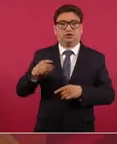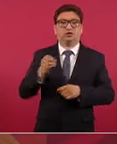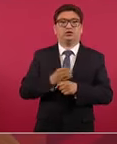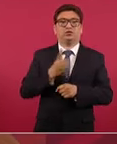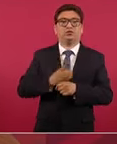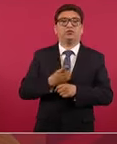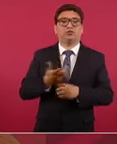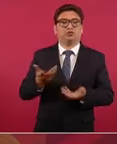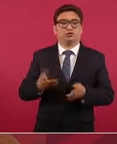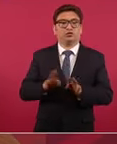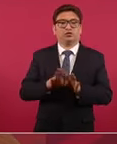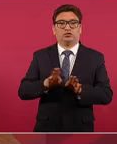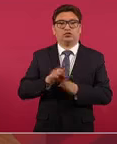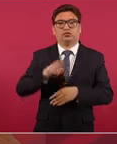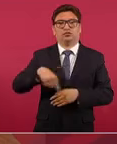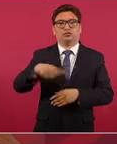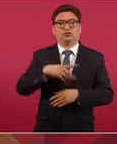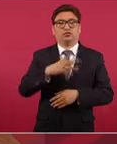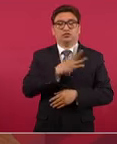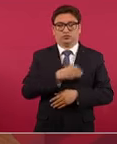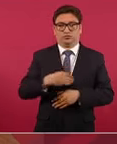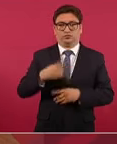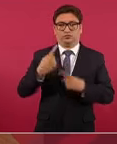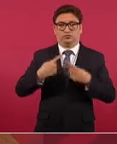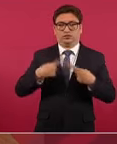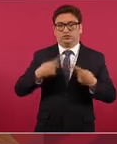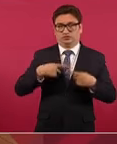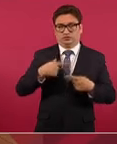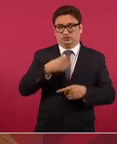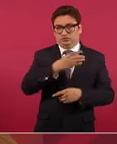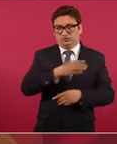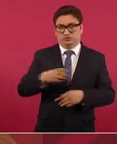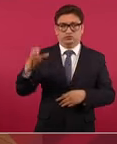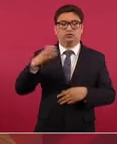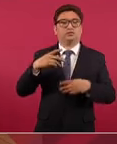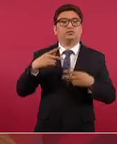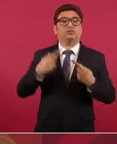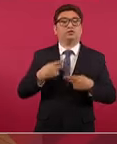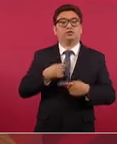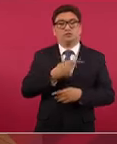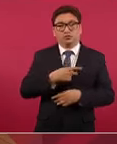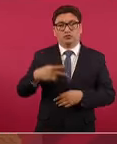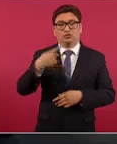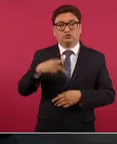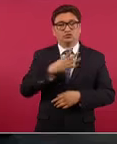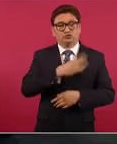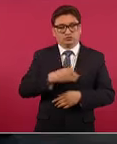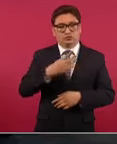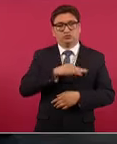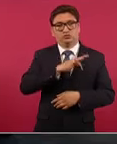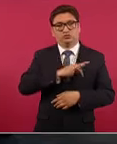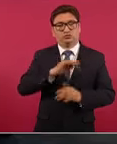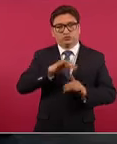que tenían los hijos de los campesinos los hijos de los pobres para poder